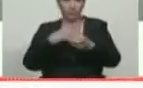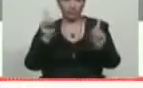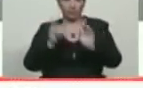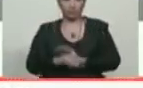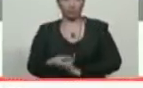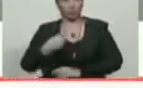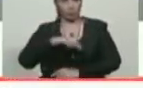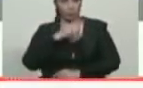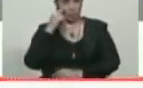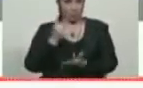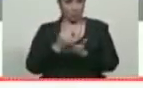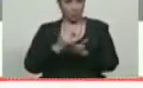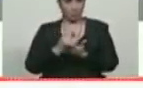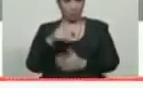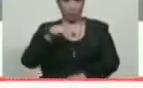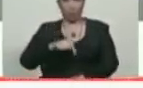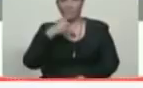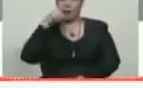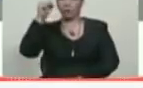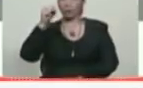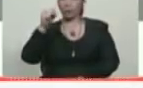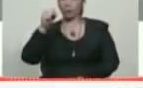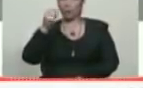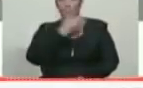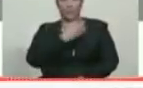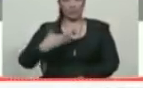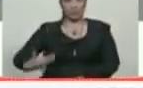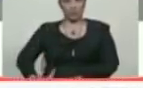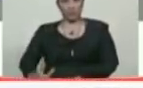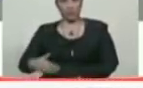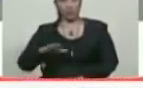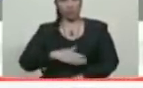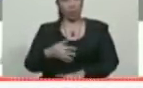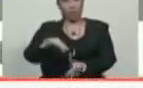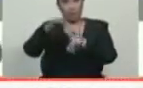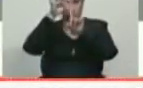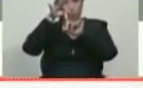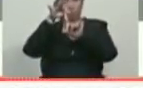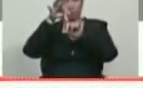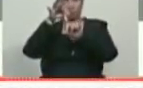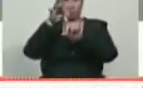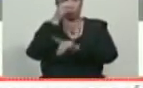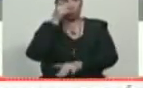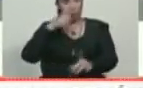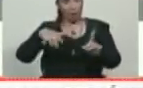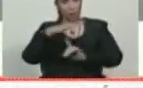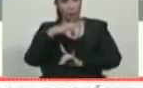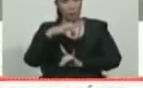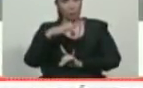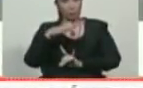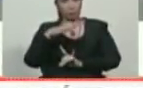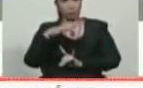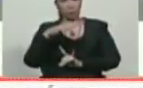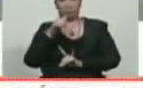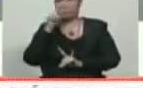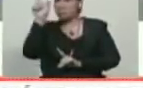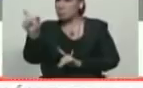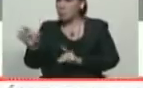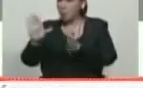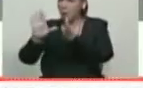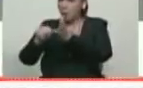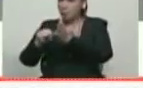vemos hoy que Nicolás Maduro es presidente porque lo eligió un pueblo. Y el usurpador,